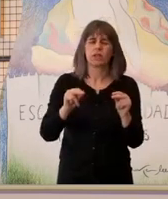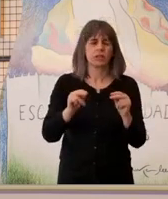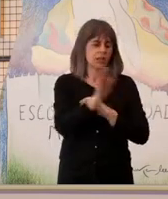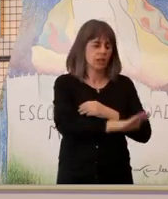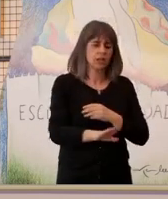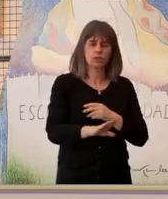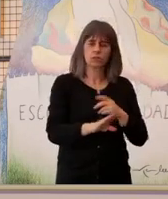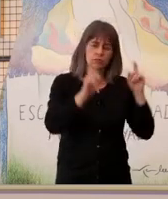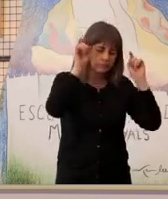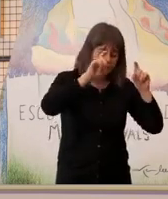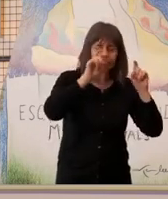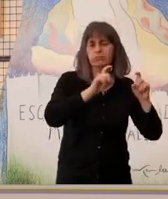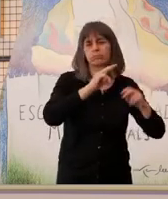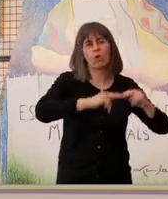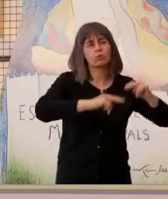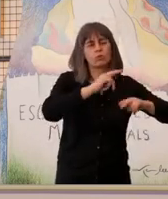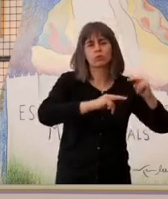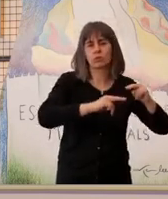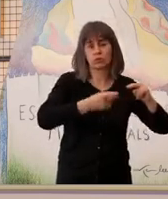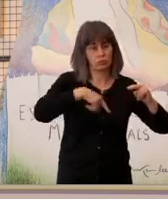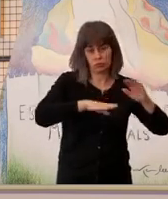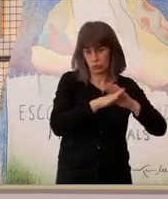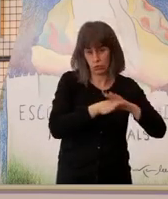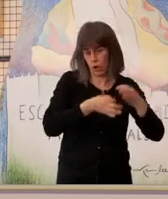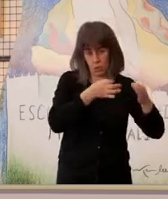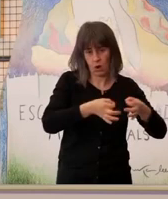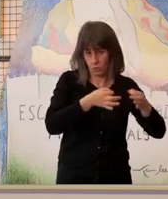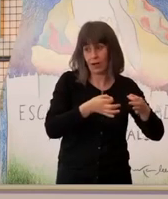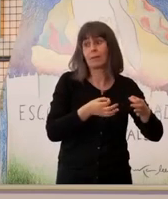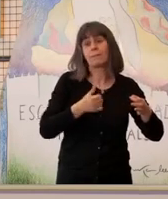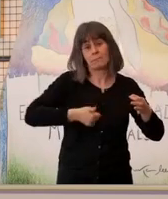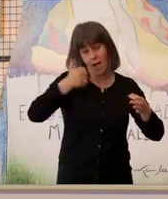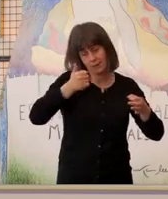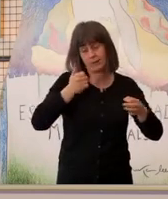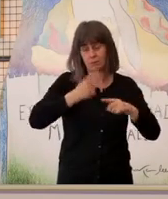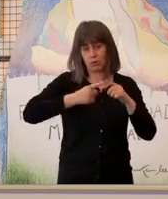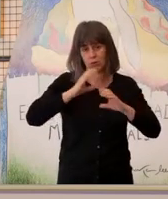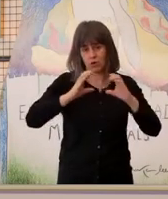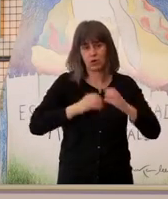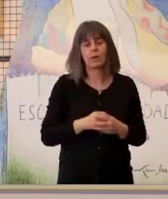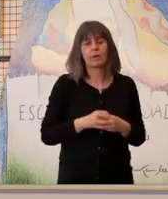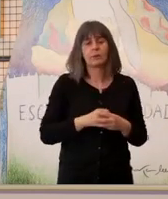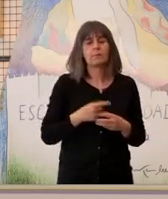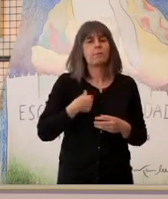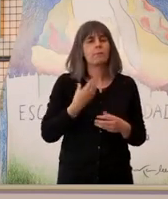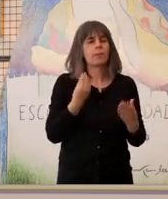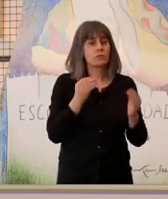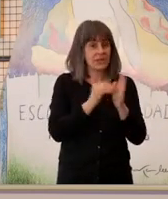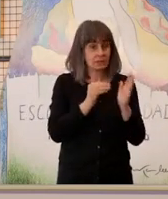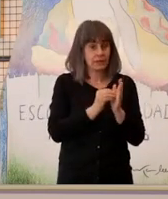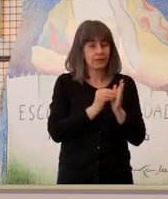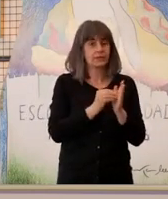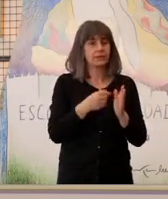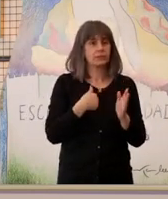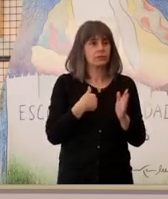a los niños os aseguro los seguimos haciendo sobre todos los medios de comunicación yo he dicho muchas veces yo no he tenido